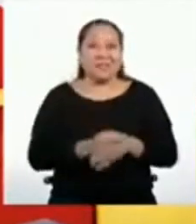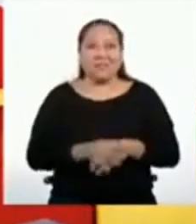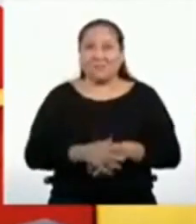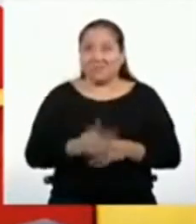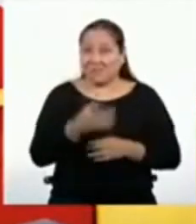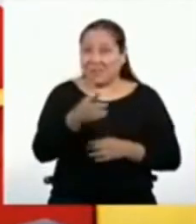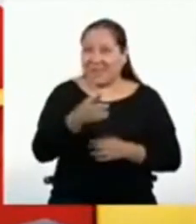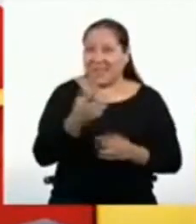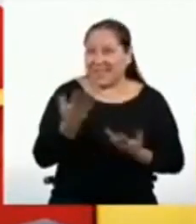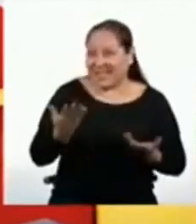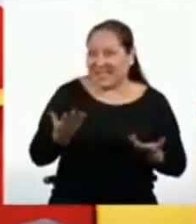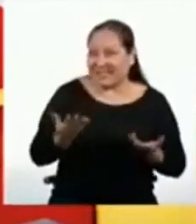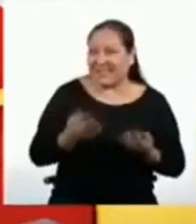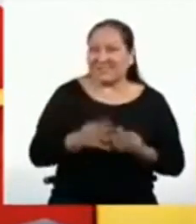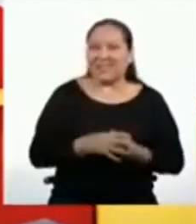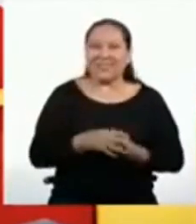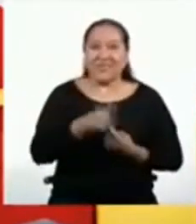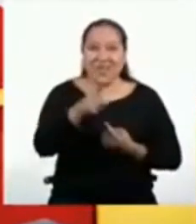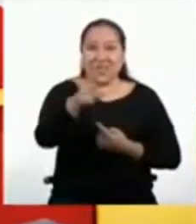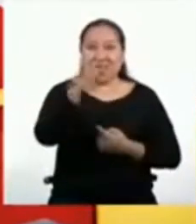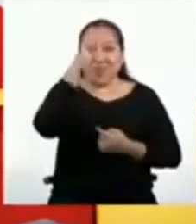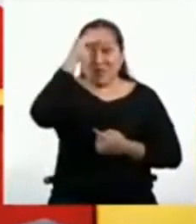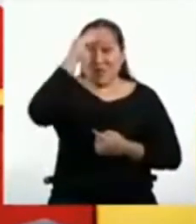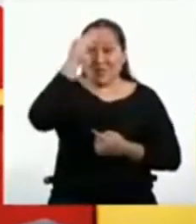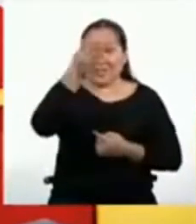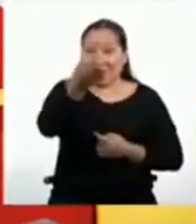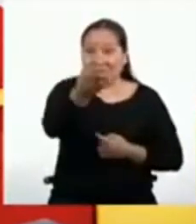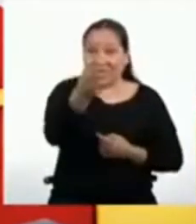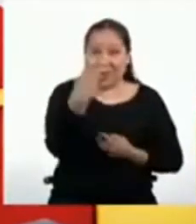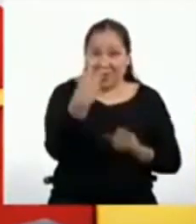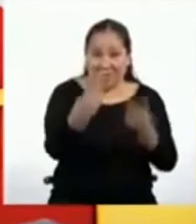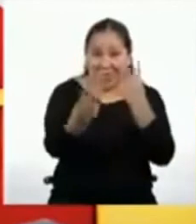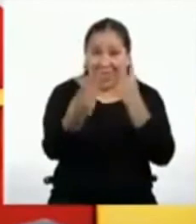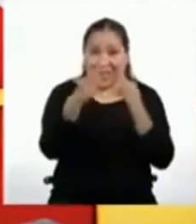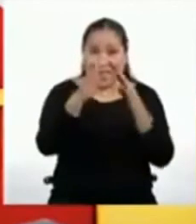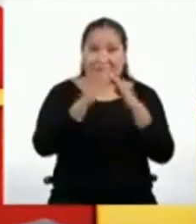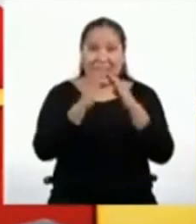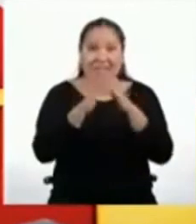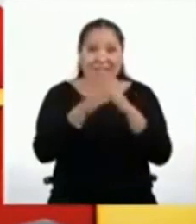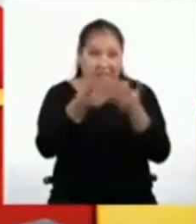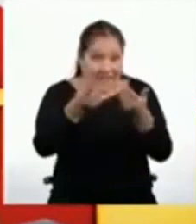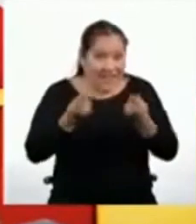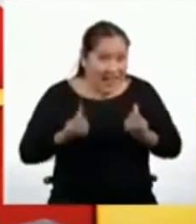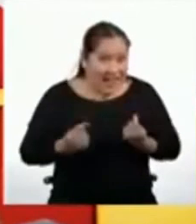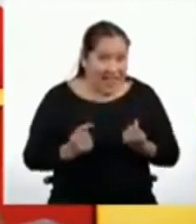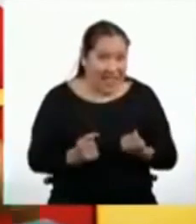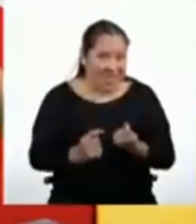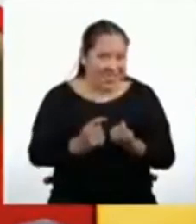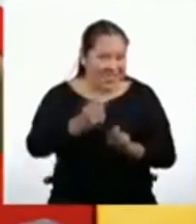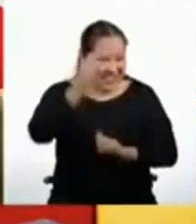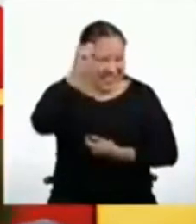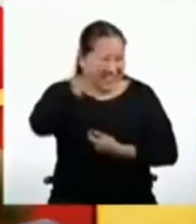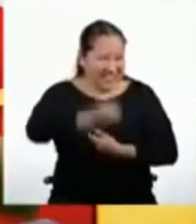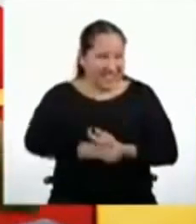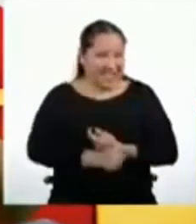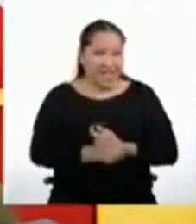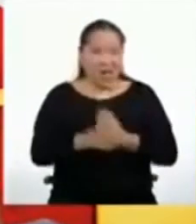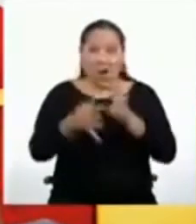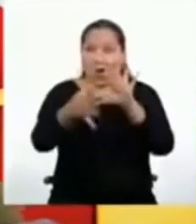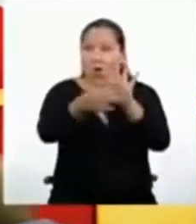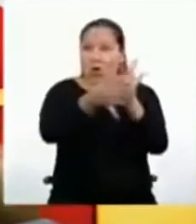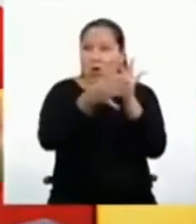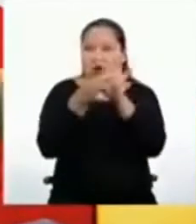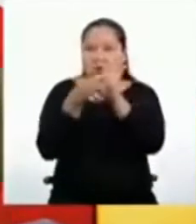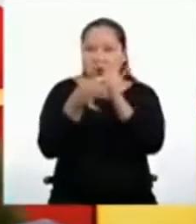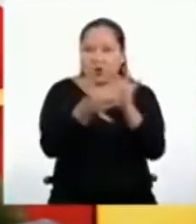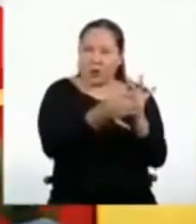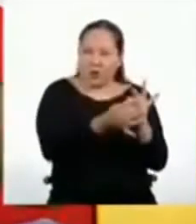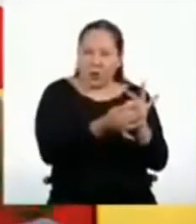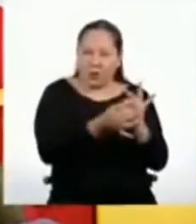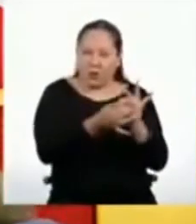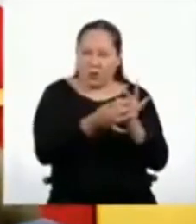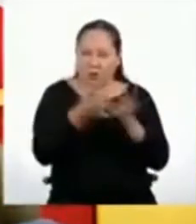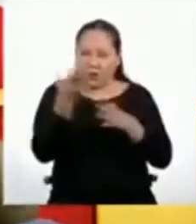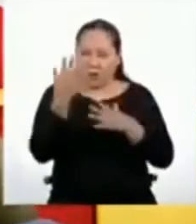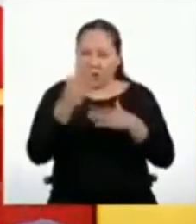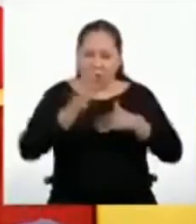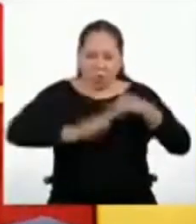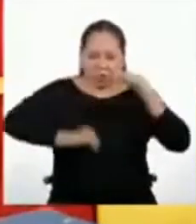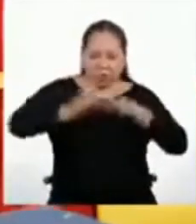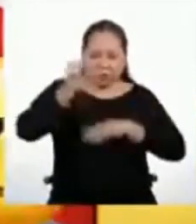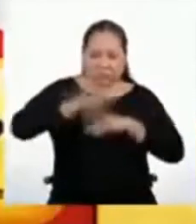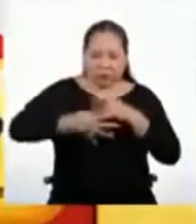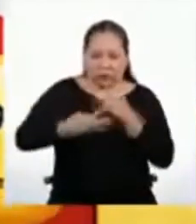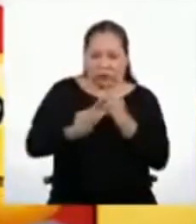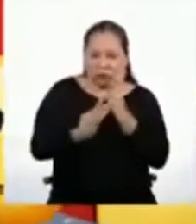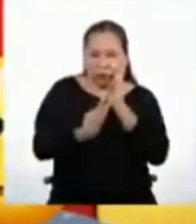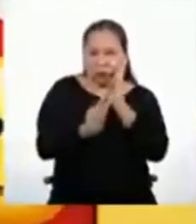¿qué creen, chicos y chicas que nos están viendo ahí en casa? ¿Lo intentamos? ¿Sí o no? ¿Nos unimos al reto de crear grandes castillos